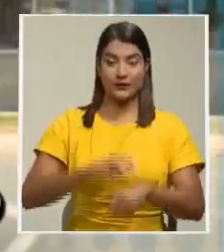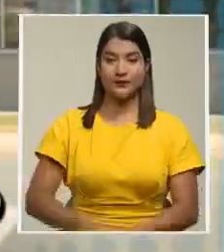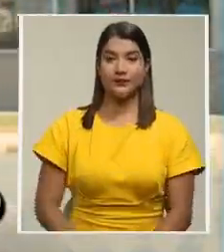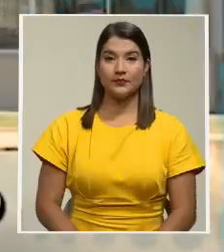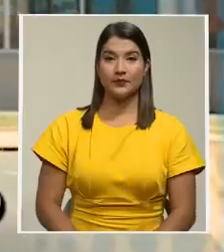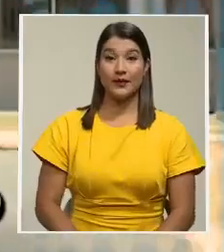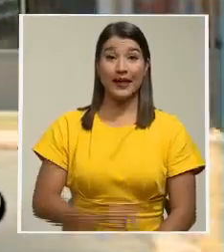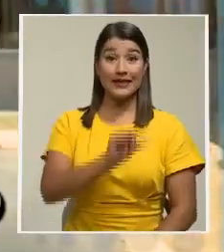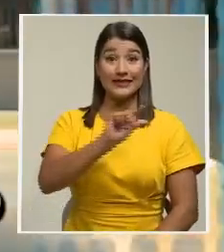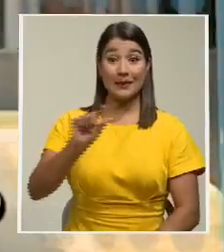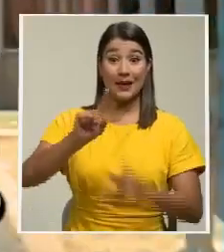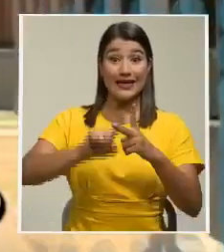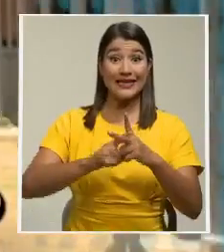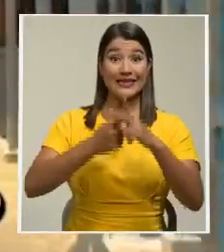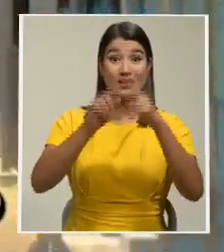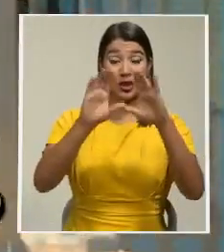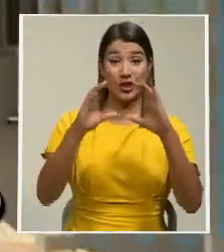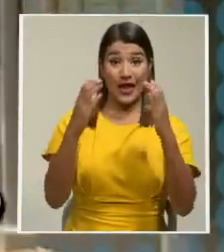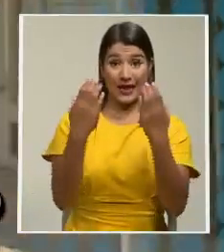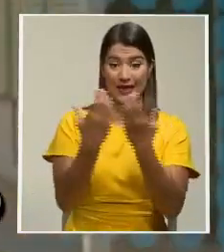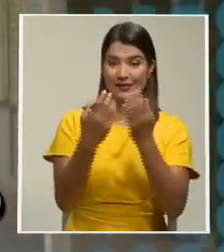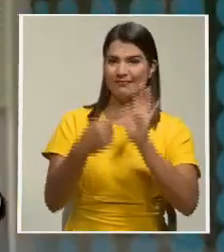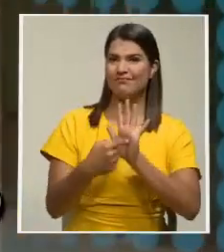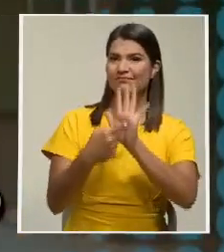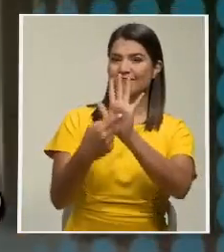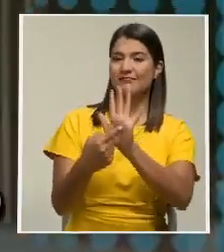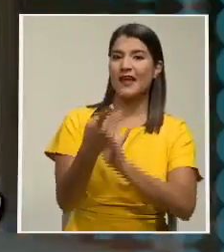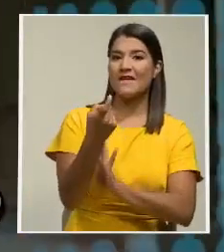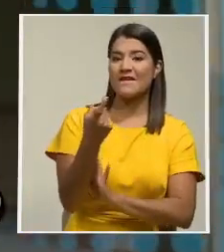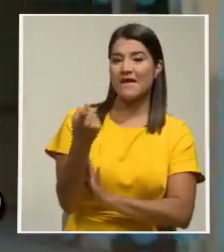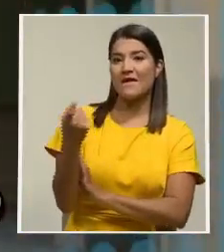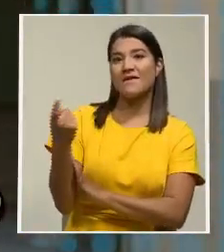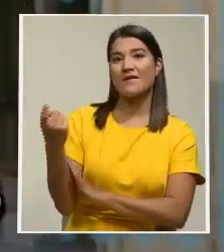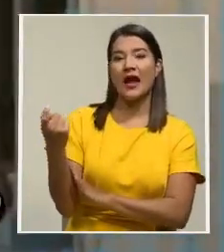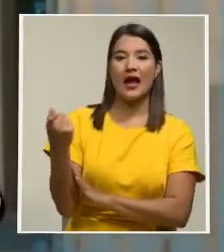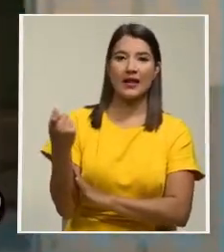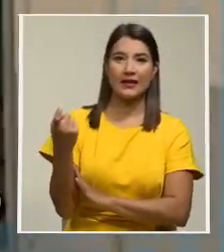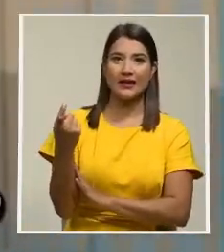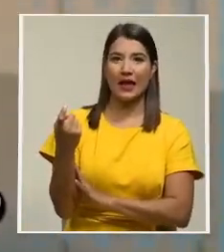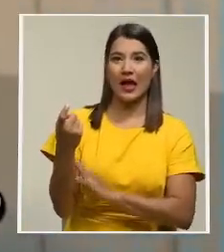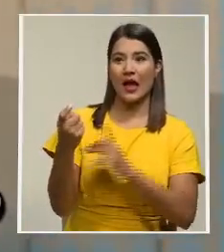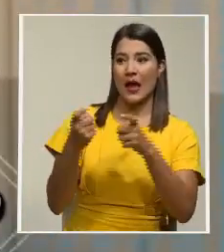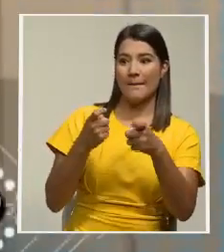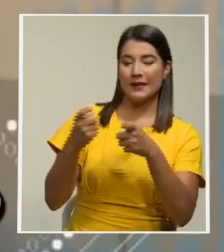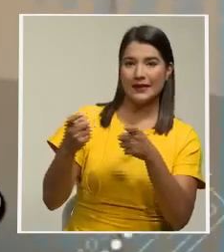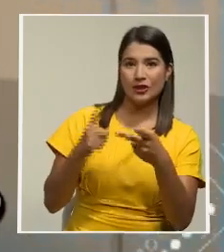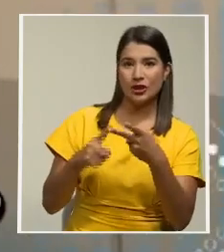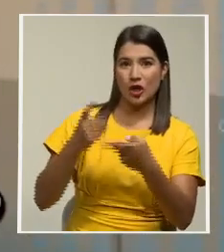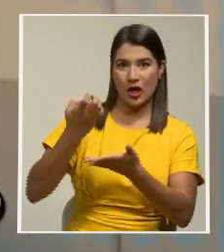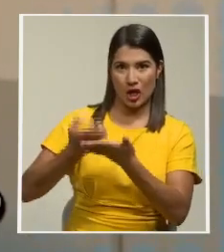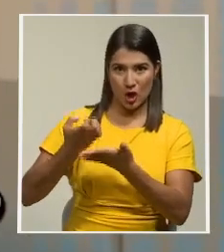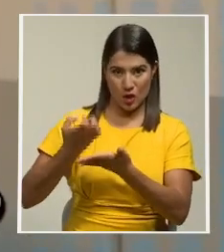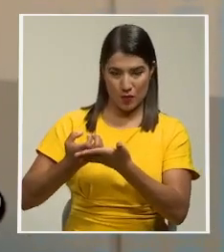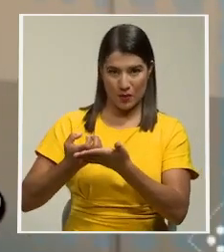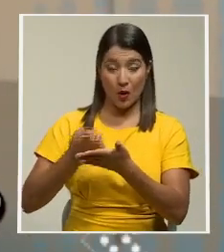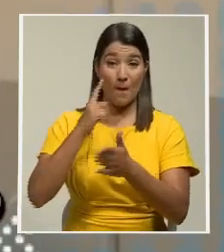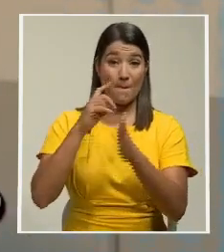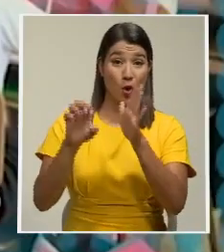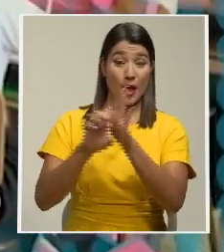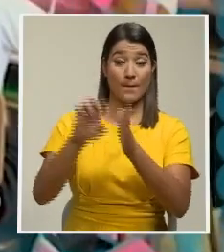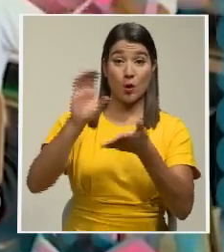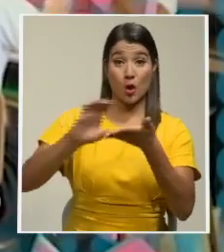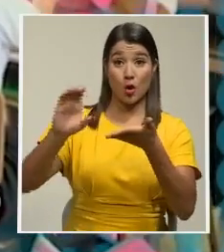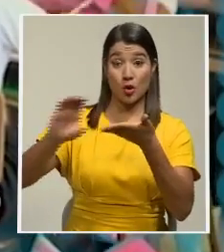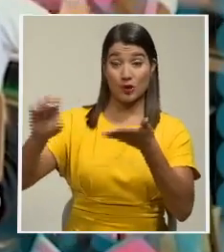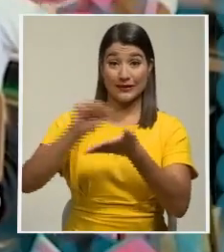La semana de inicio del curso lectivo evidenció carencias de tipo sanitario, administrativo, económico. Hay casos como el del Colegio